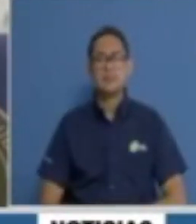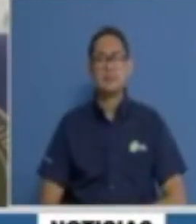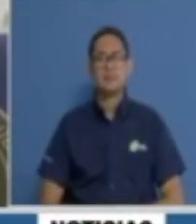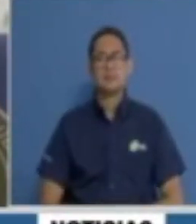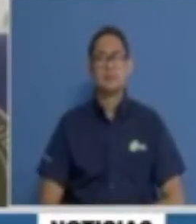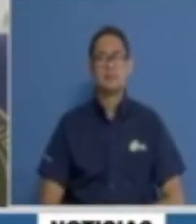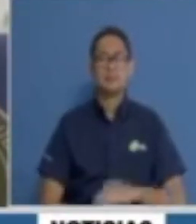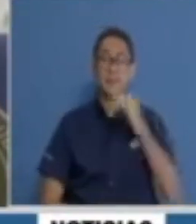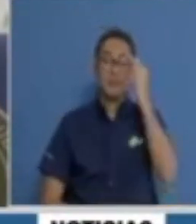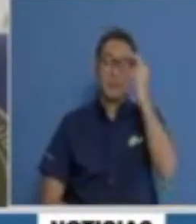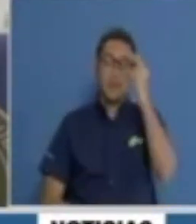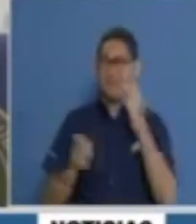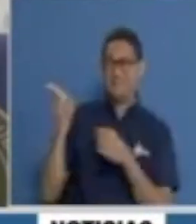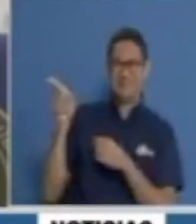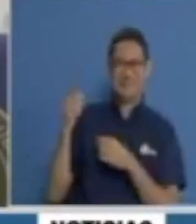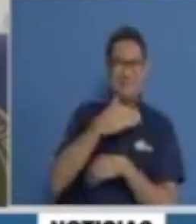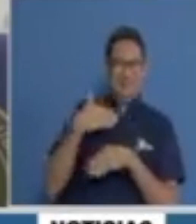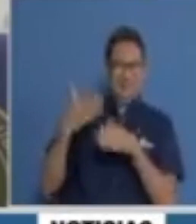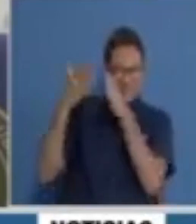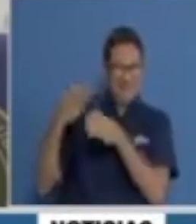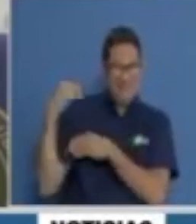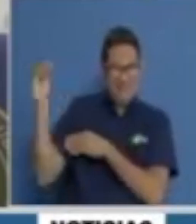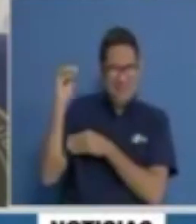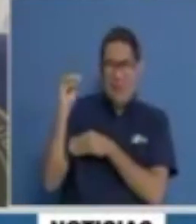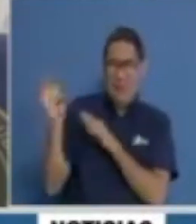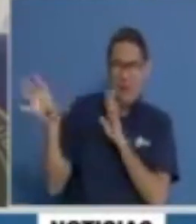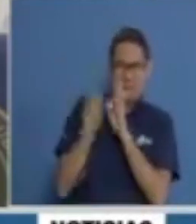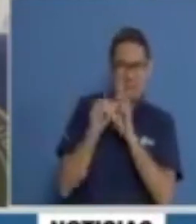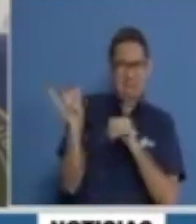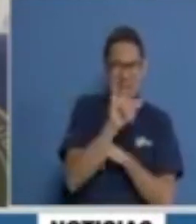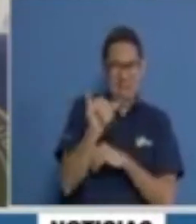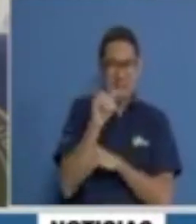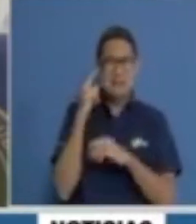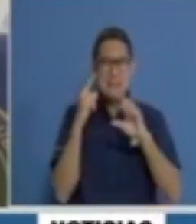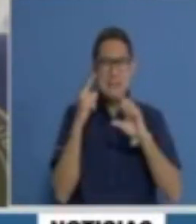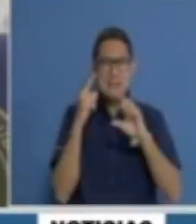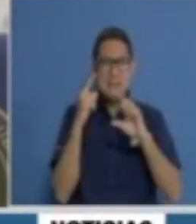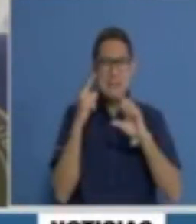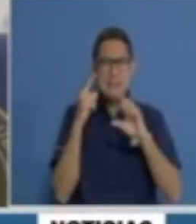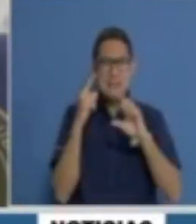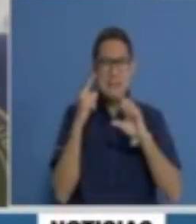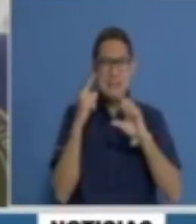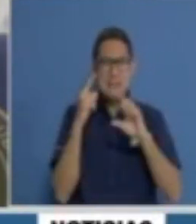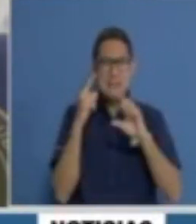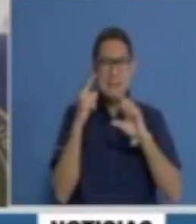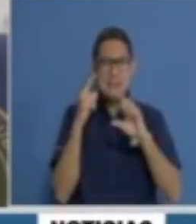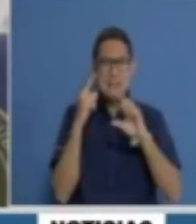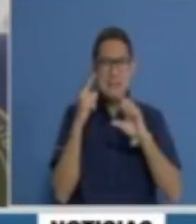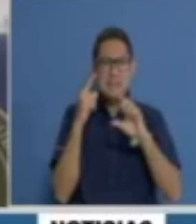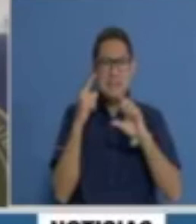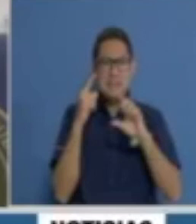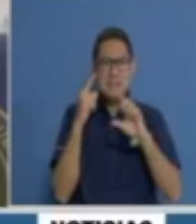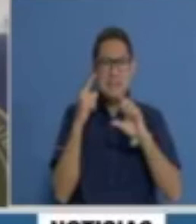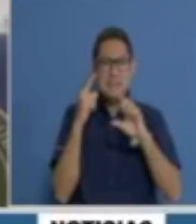dato que mencionaba la señora ministra. Y es teniendo en cuenta en la parte superior está el número de casos que